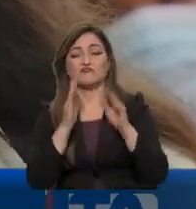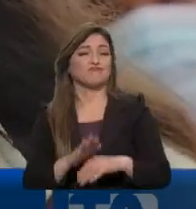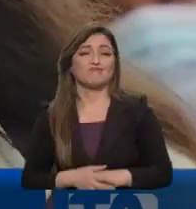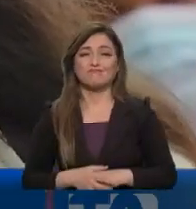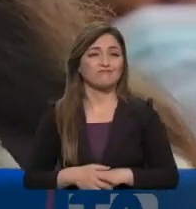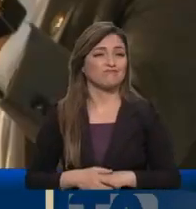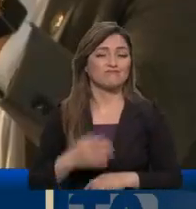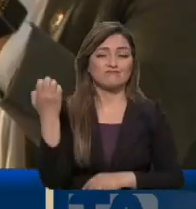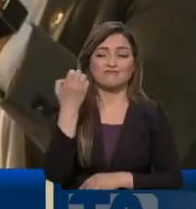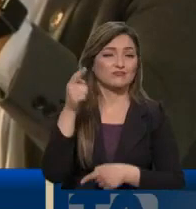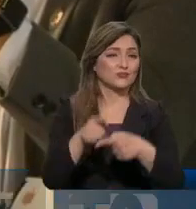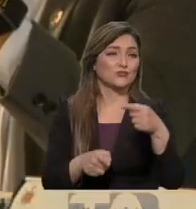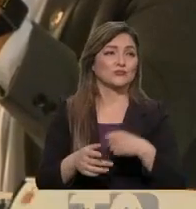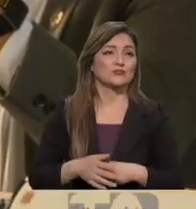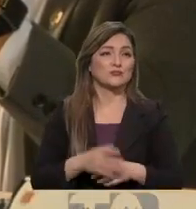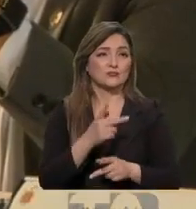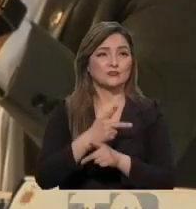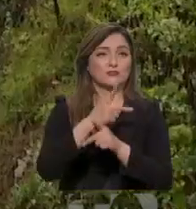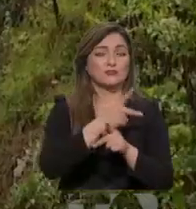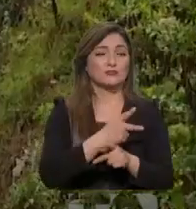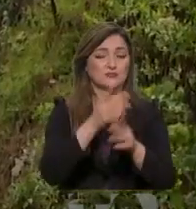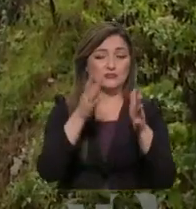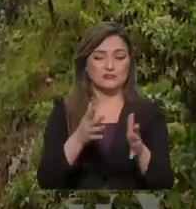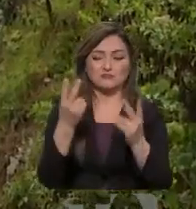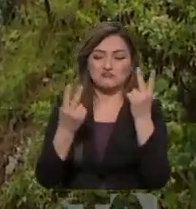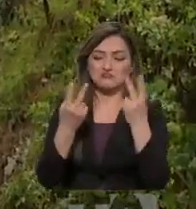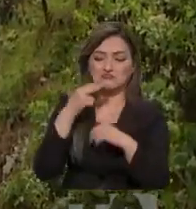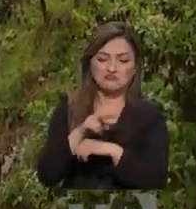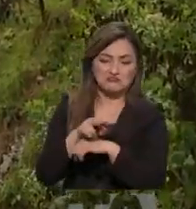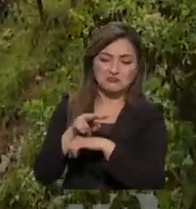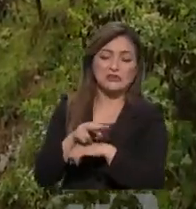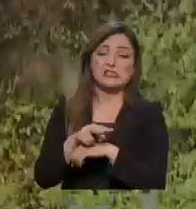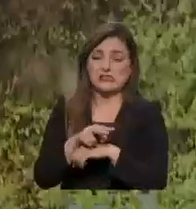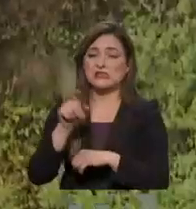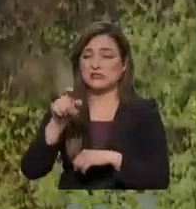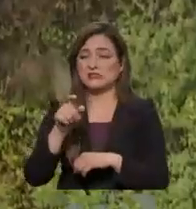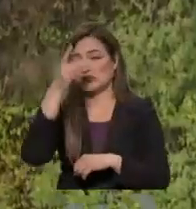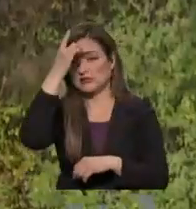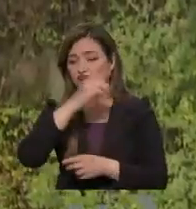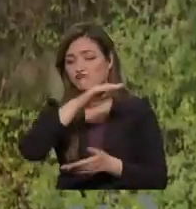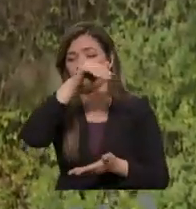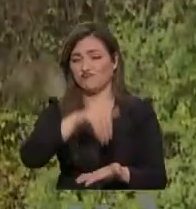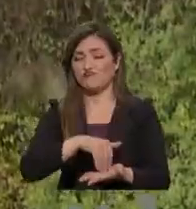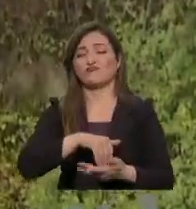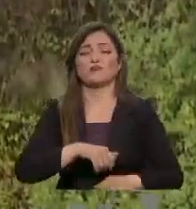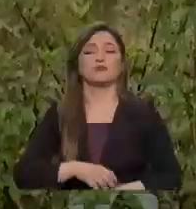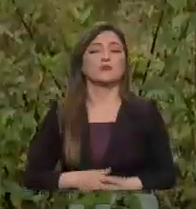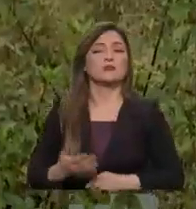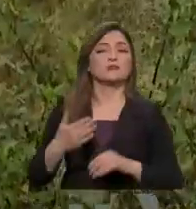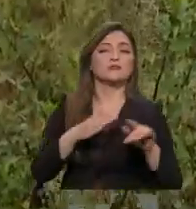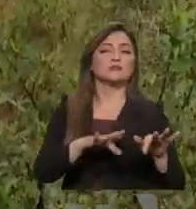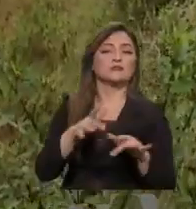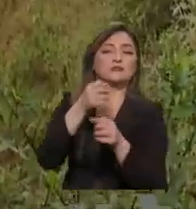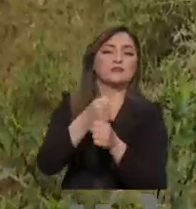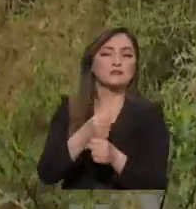pueden declarar en emergencia. Concejales que han visitado la zona dicen que es necesario que se tomen medidas definitivas. Aseguran que desde la Secretaría